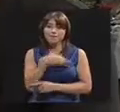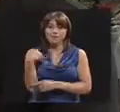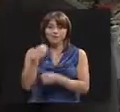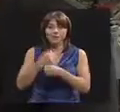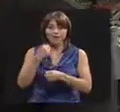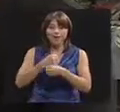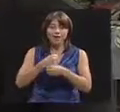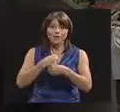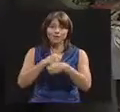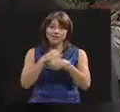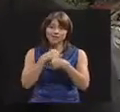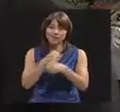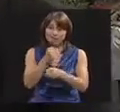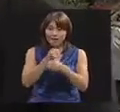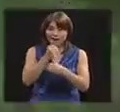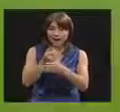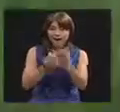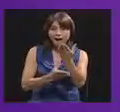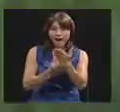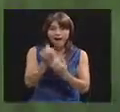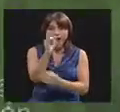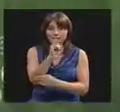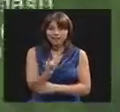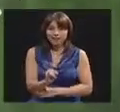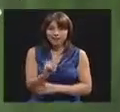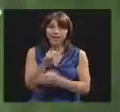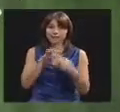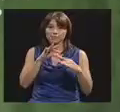y acá especialmente en la universidad.